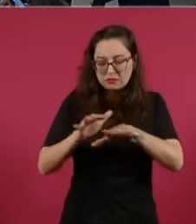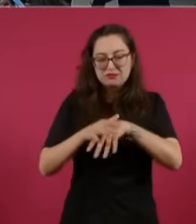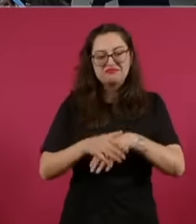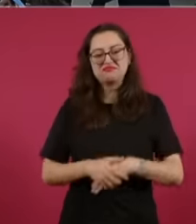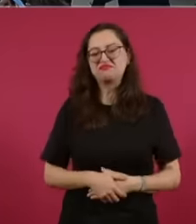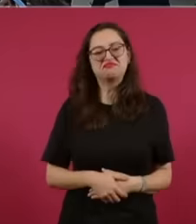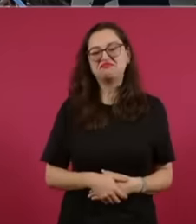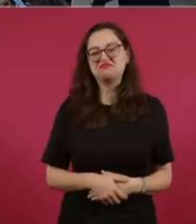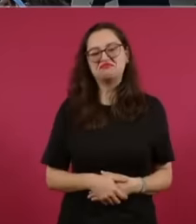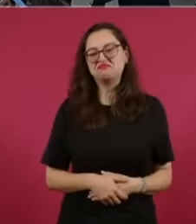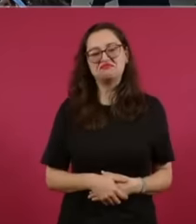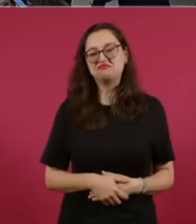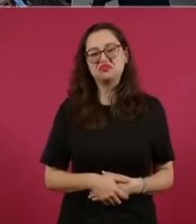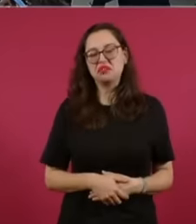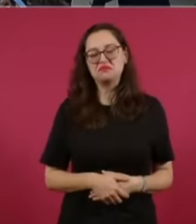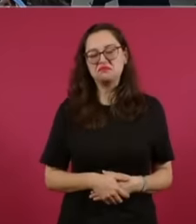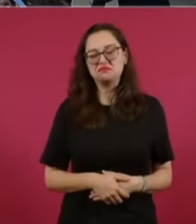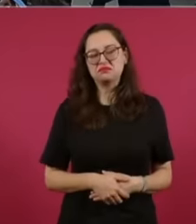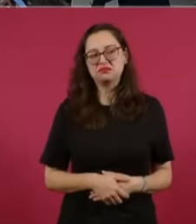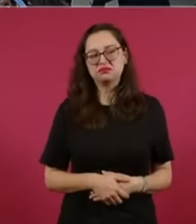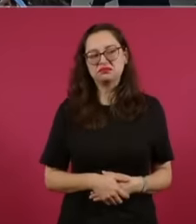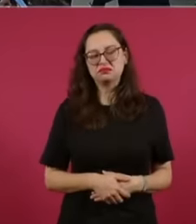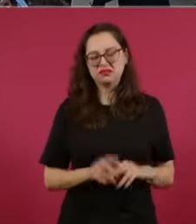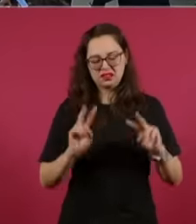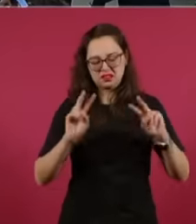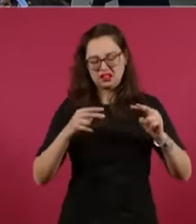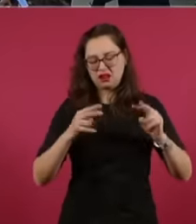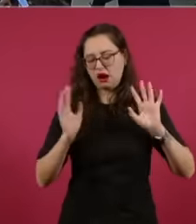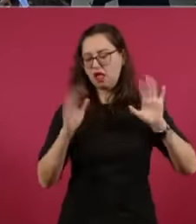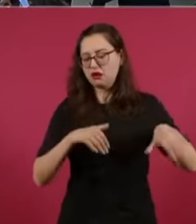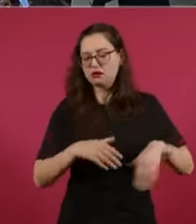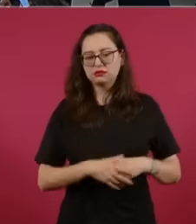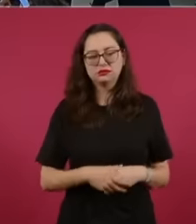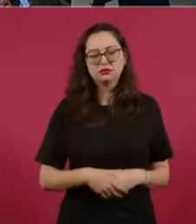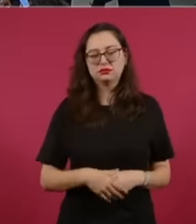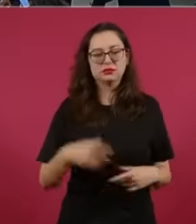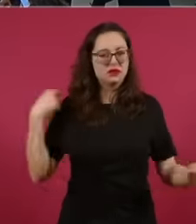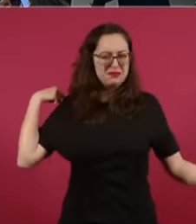¿Quieren seguir haciendo lo mismo?